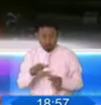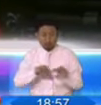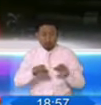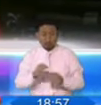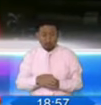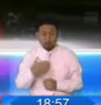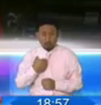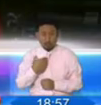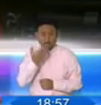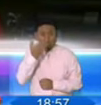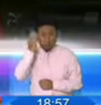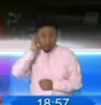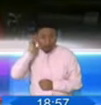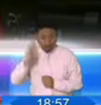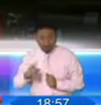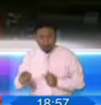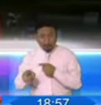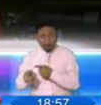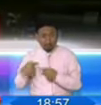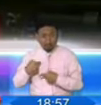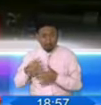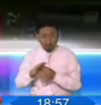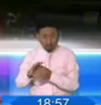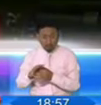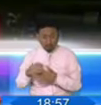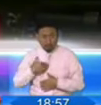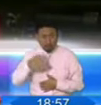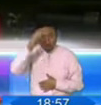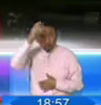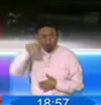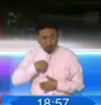una traición a mis propios conceptos